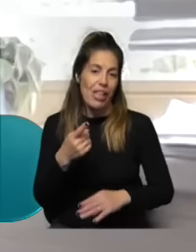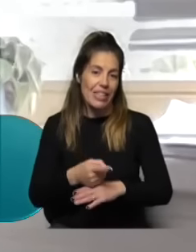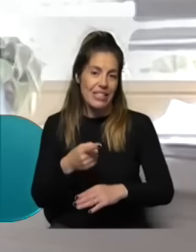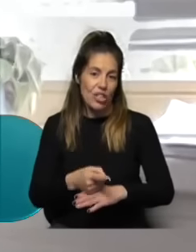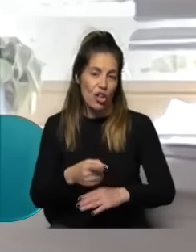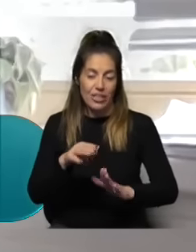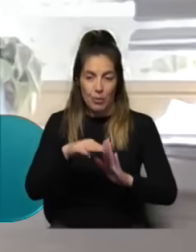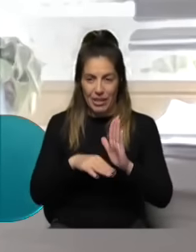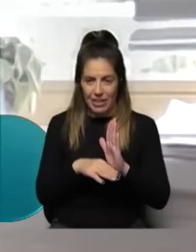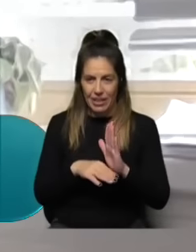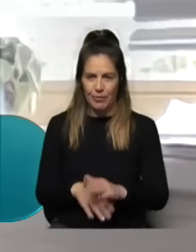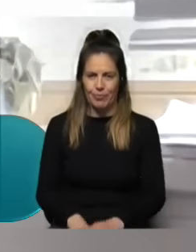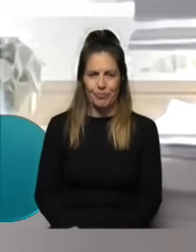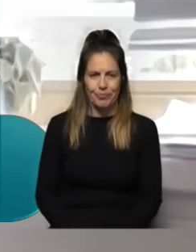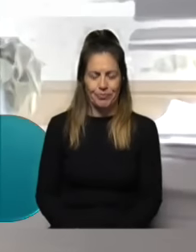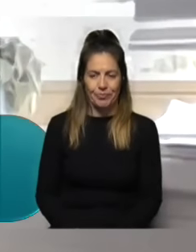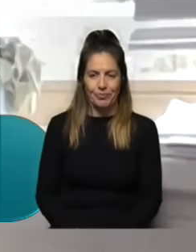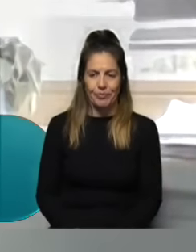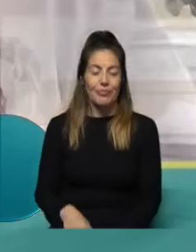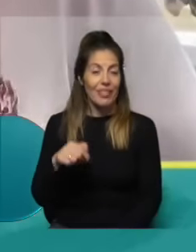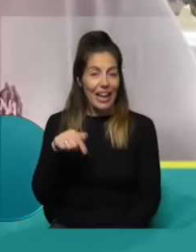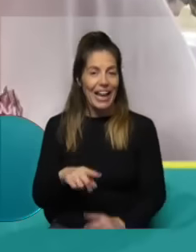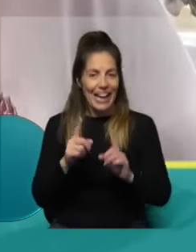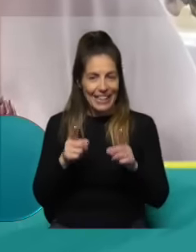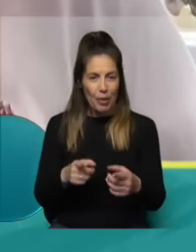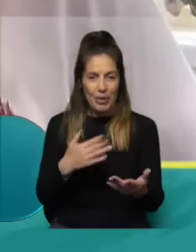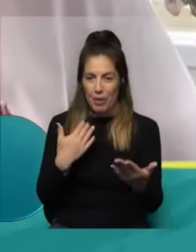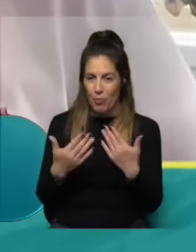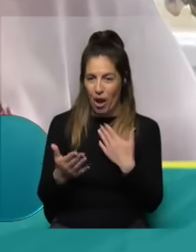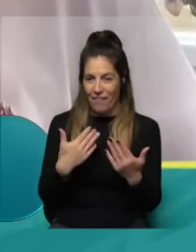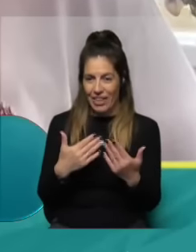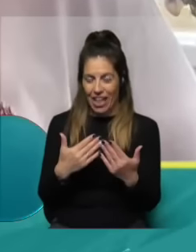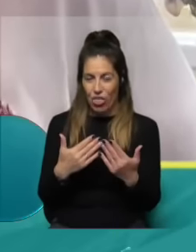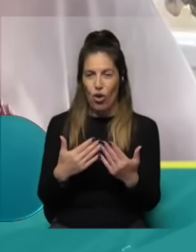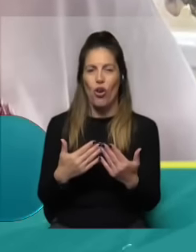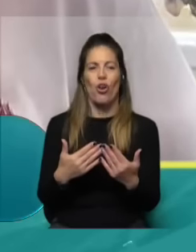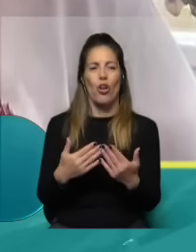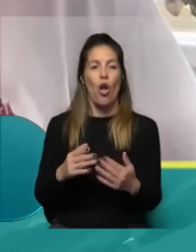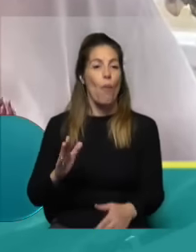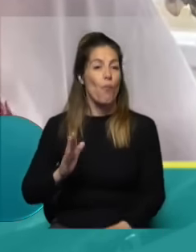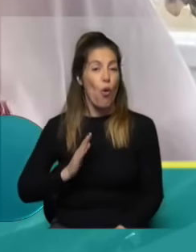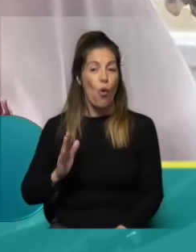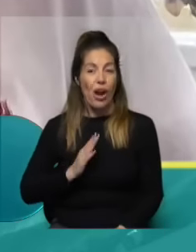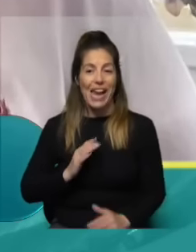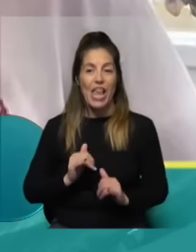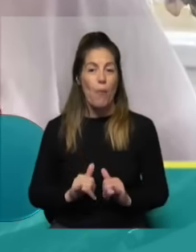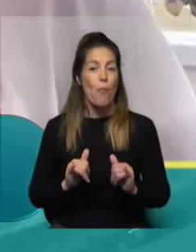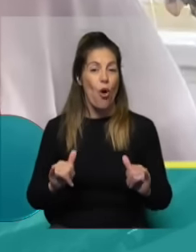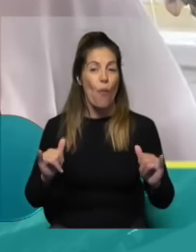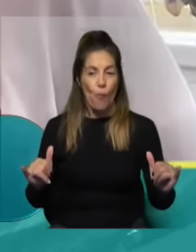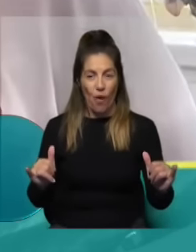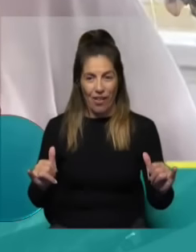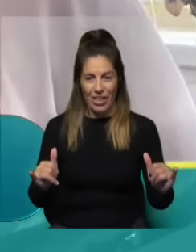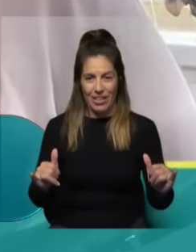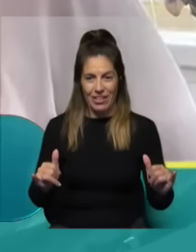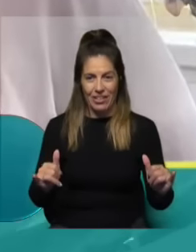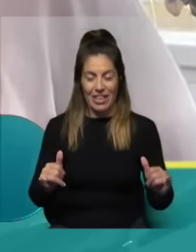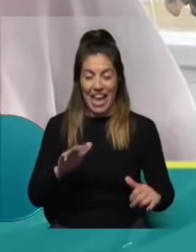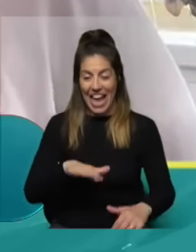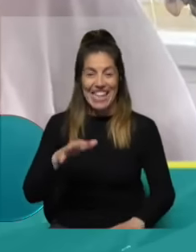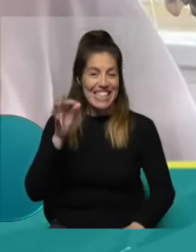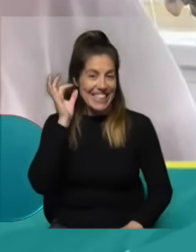medidas. Florencia, y acá también hemos conversado mucho con mujeres que promueven a que